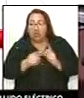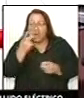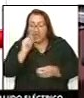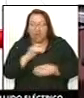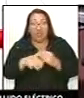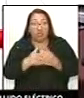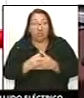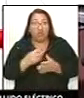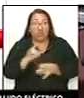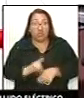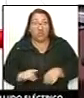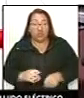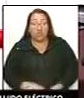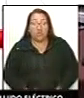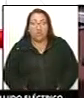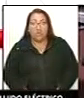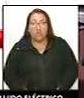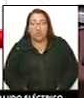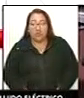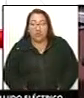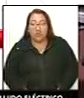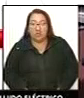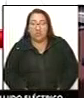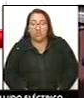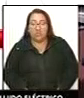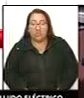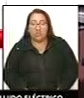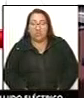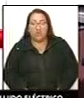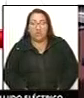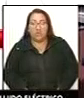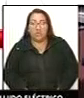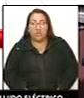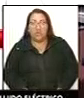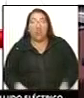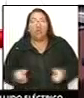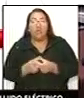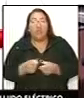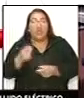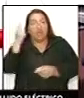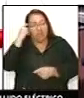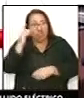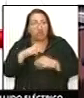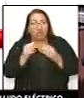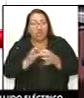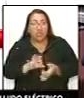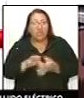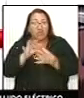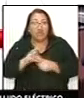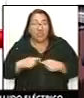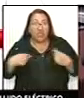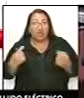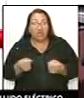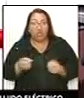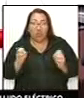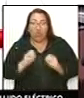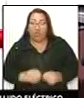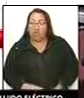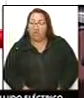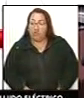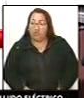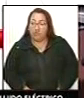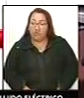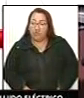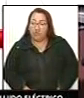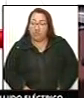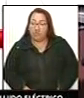criterios para integrar la Comisión de Inteligencia sean exclusivamente los de pluralidad y especialidad o si deben ser